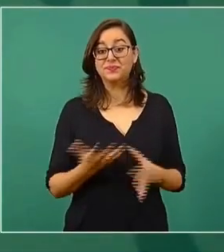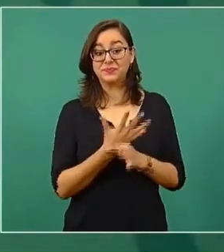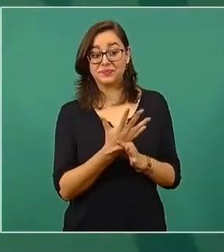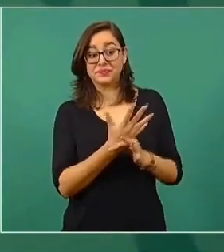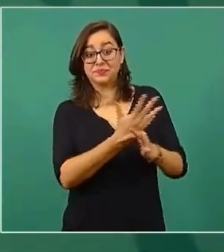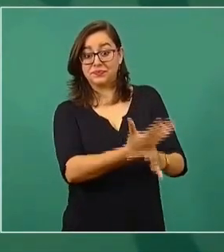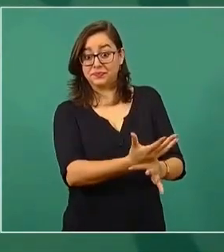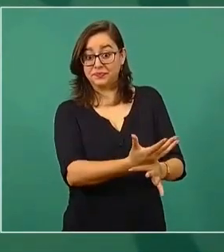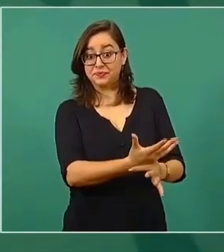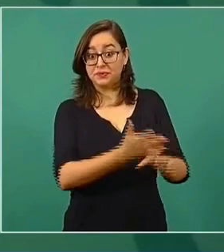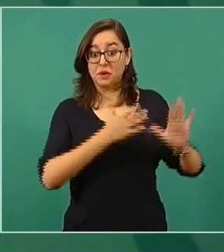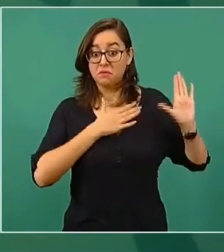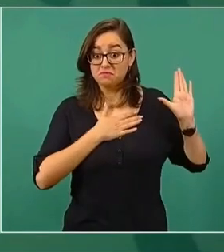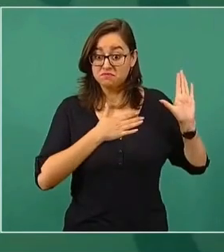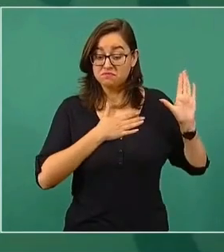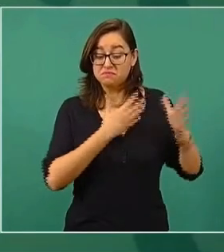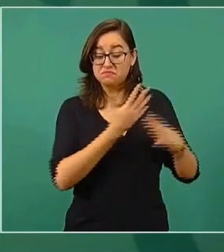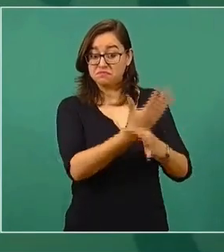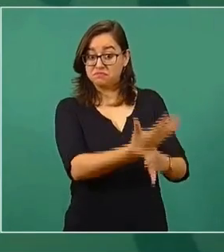extraer